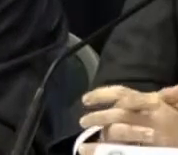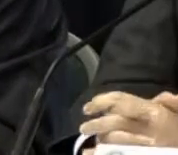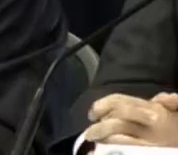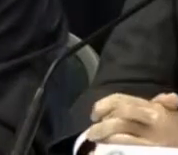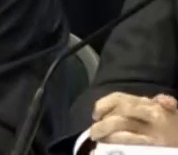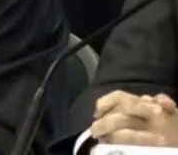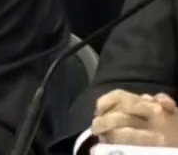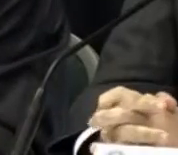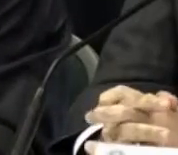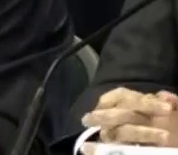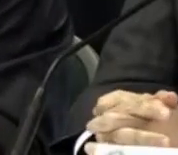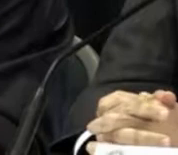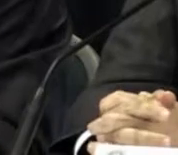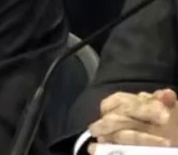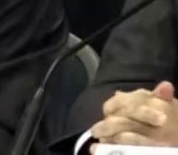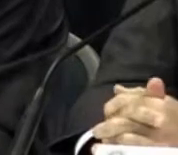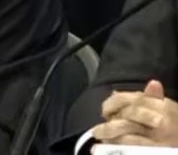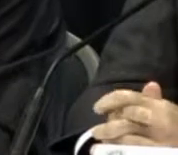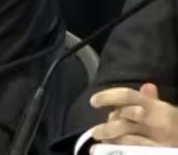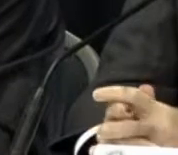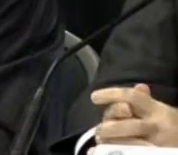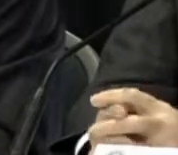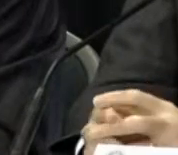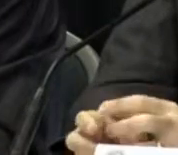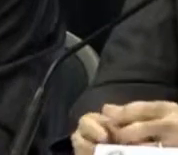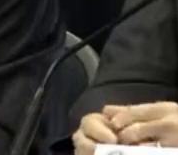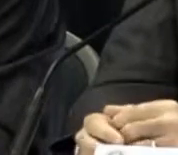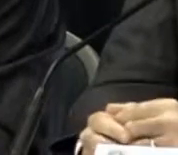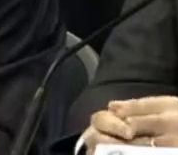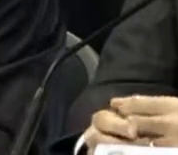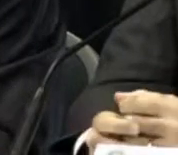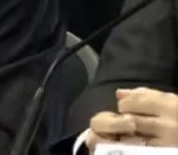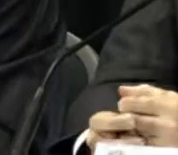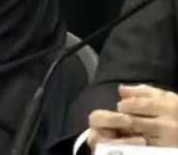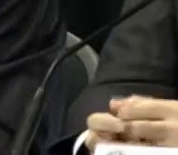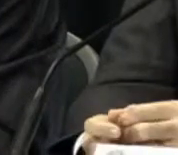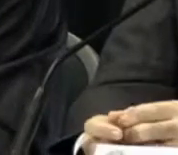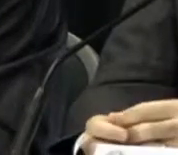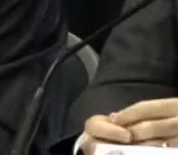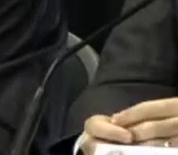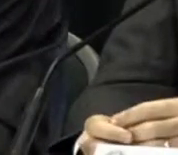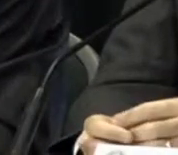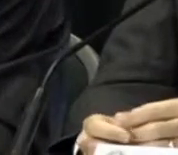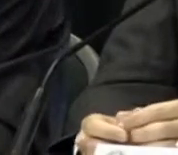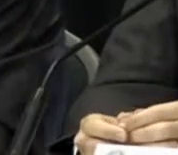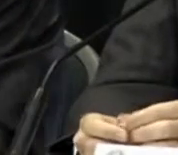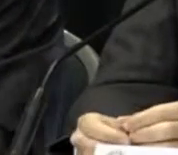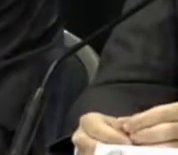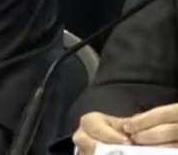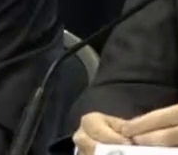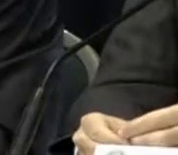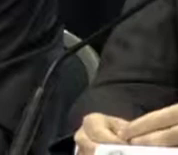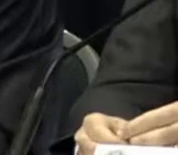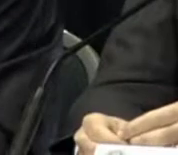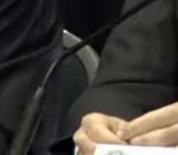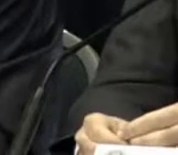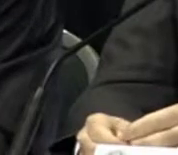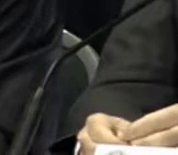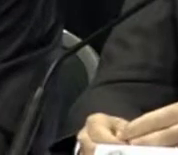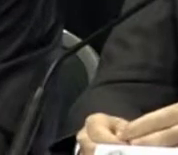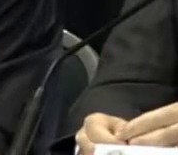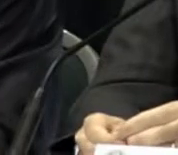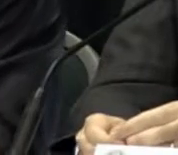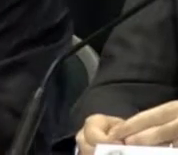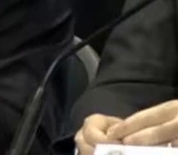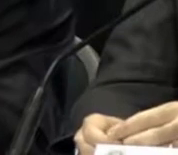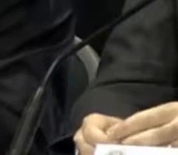que realmente apriete un poco más la utilización de los recursos antes de poder proseguir al préstamo